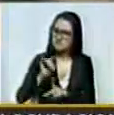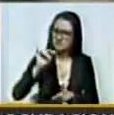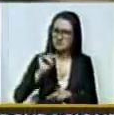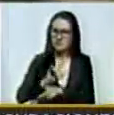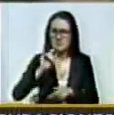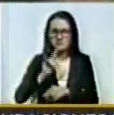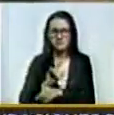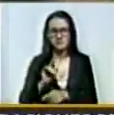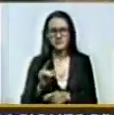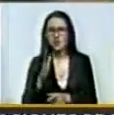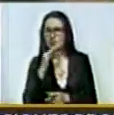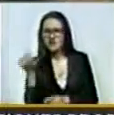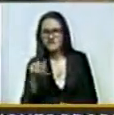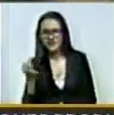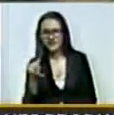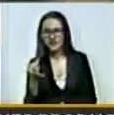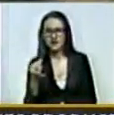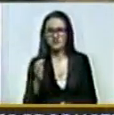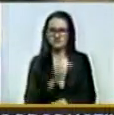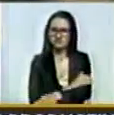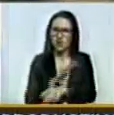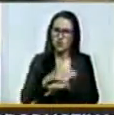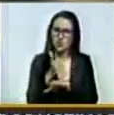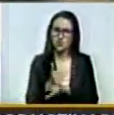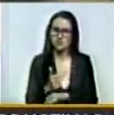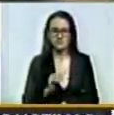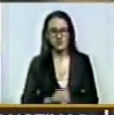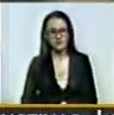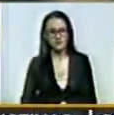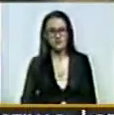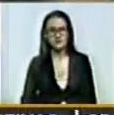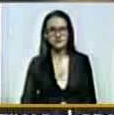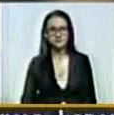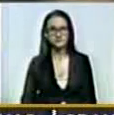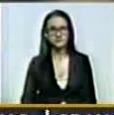media verdad se lanza a los cuatro vientos.